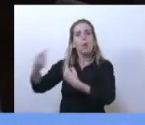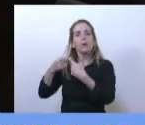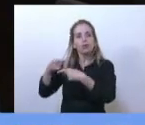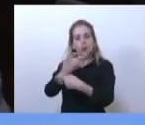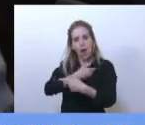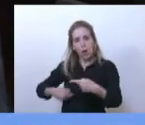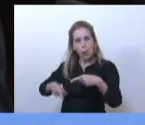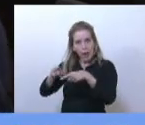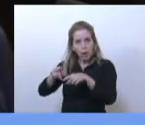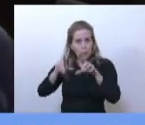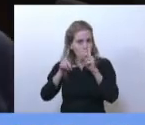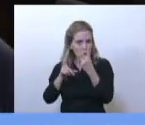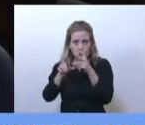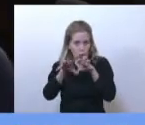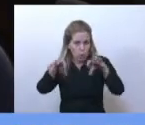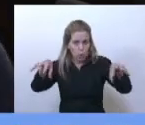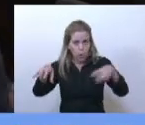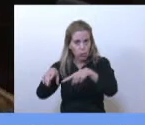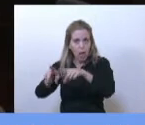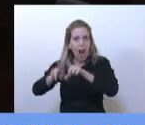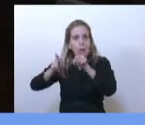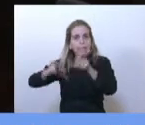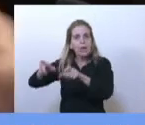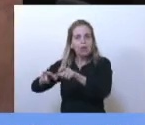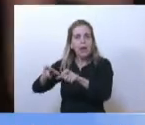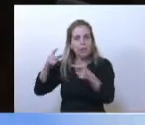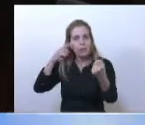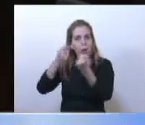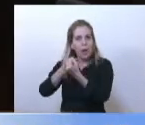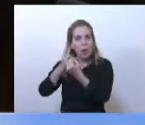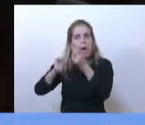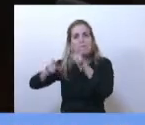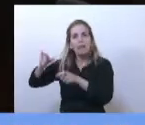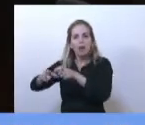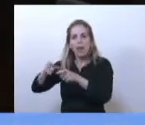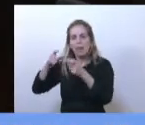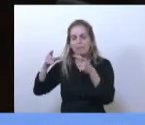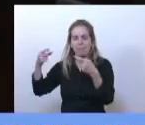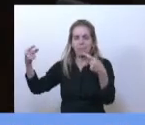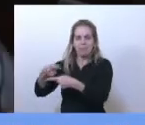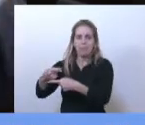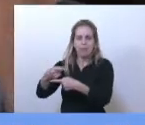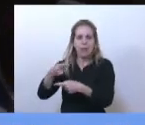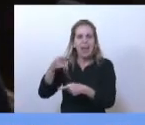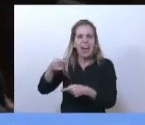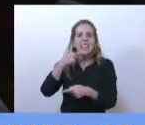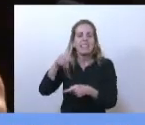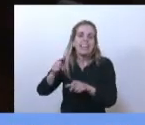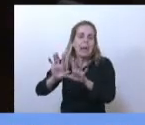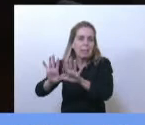los dos caminos dirigentes que decían que había una infecta dura que quemaban